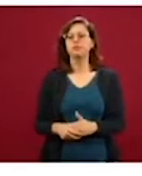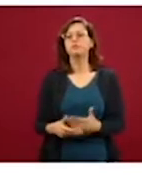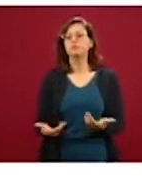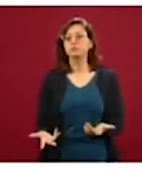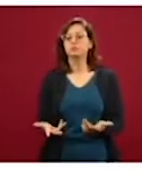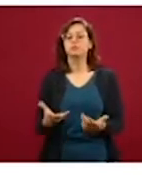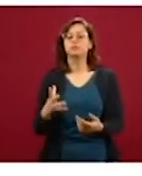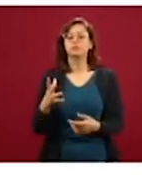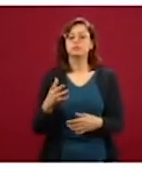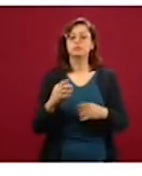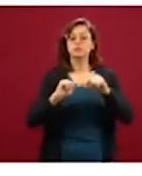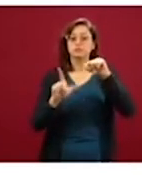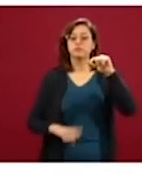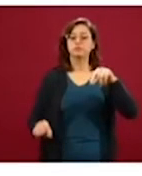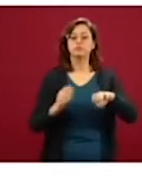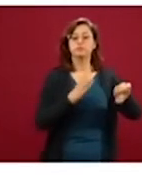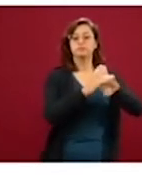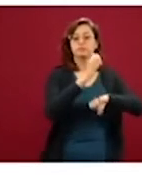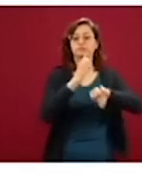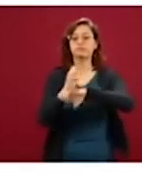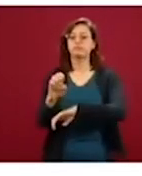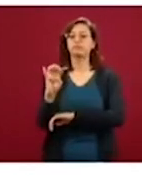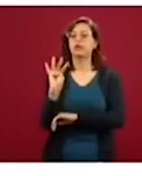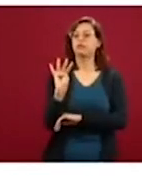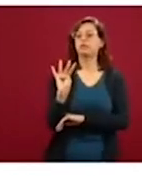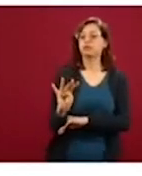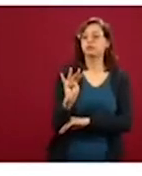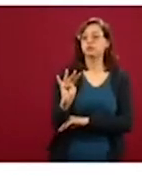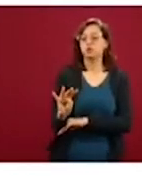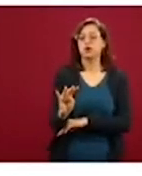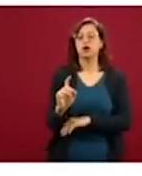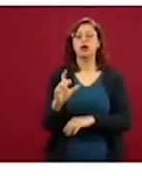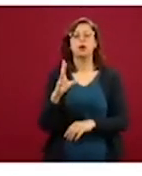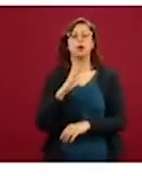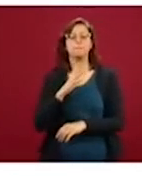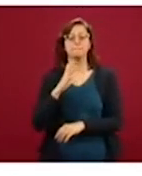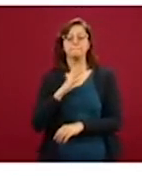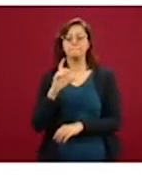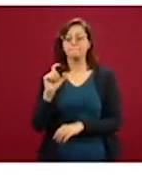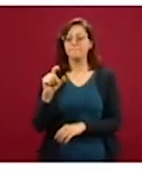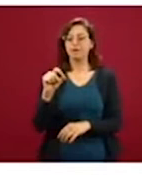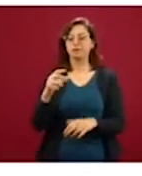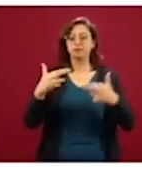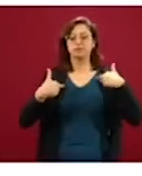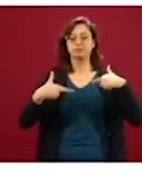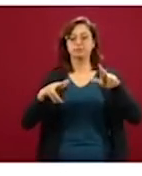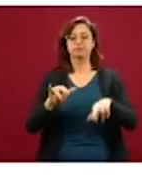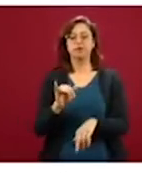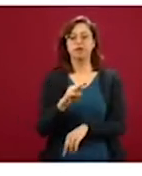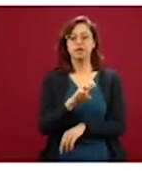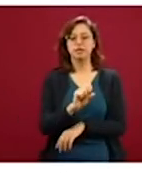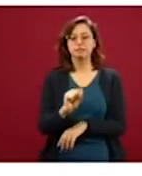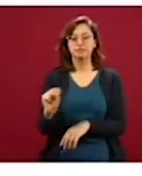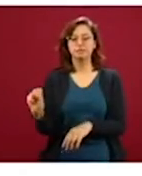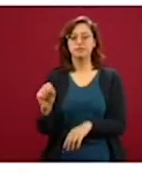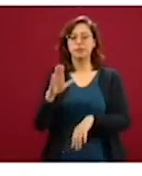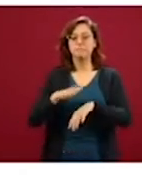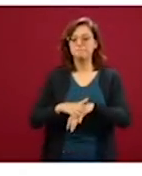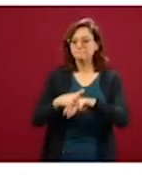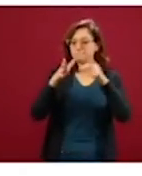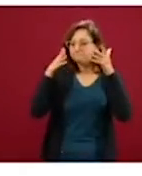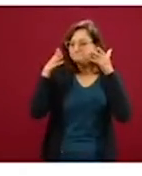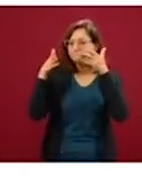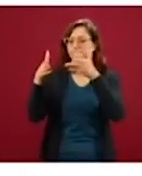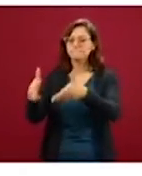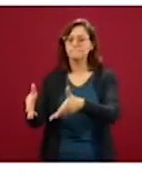federativas a través de 20 representaciones del instituto mexicano de seguro social y estamos particularmente ubicados en